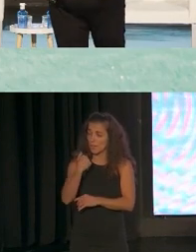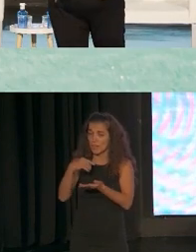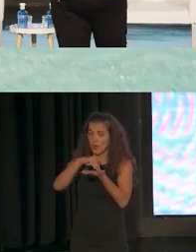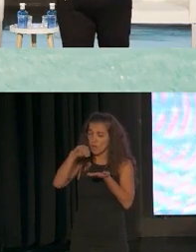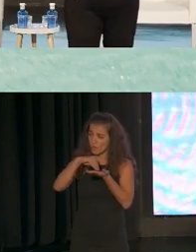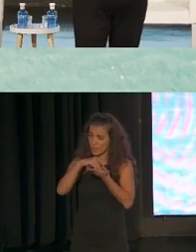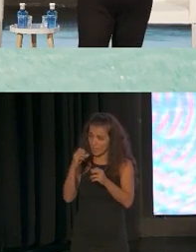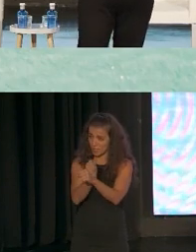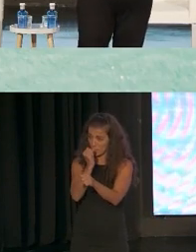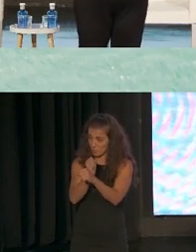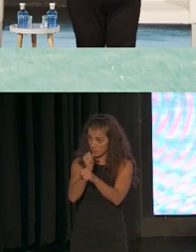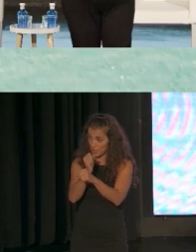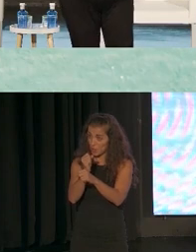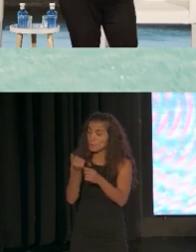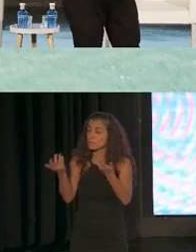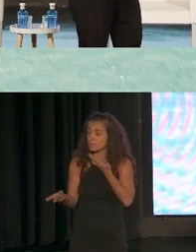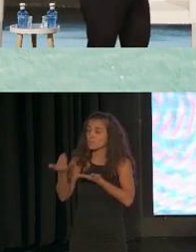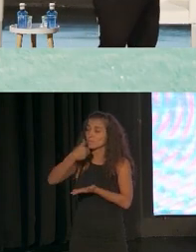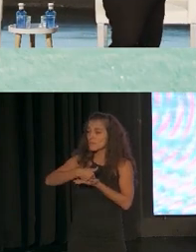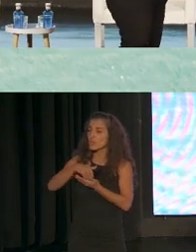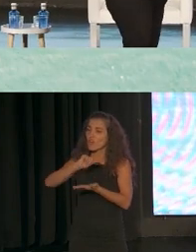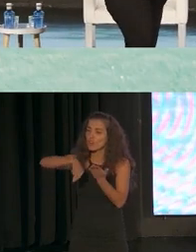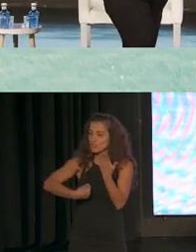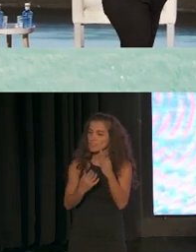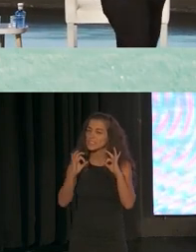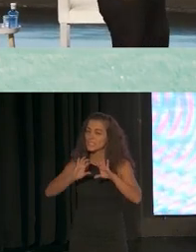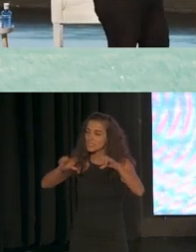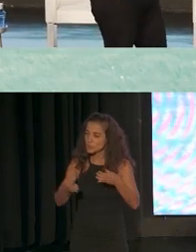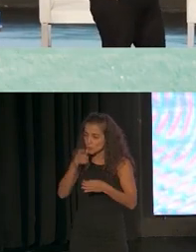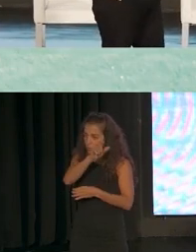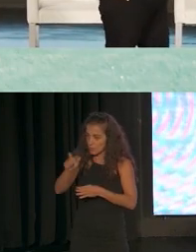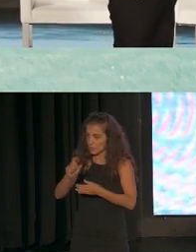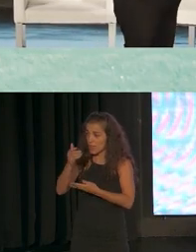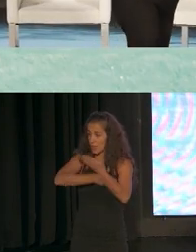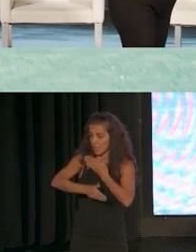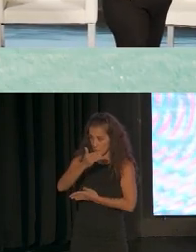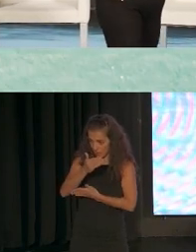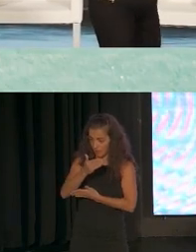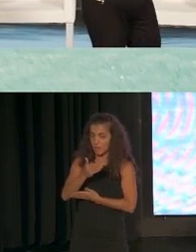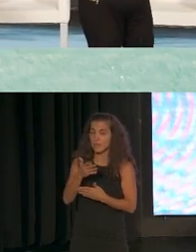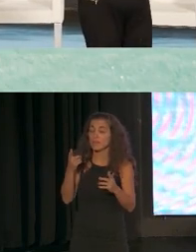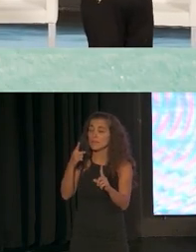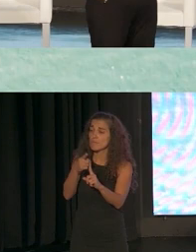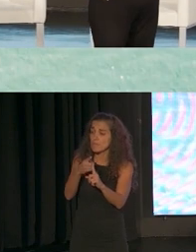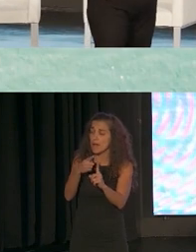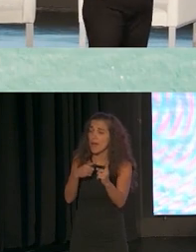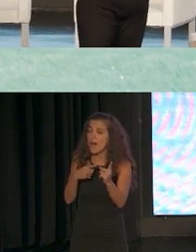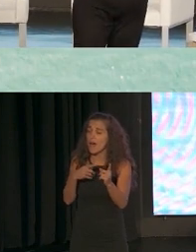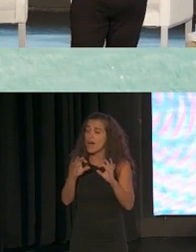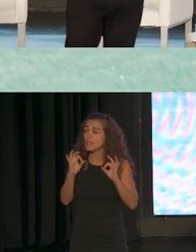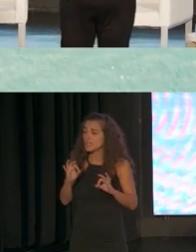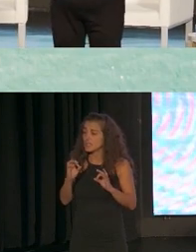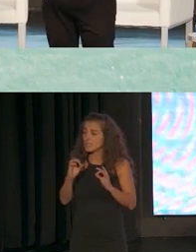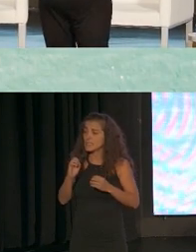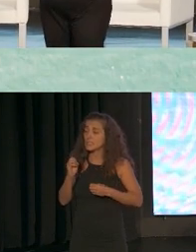empleo y nos pidieron contratar a un grupo de personas con discapacidad para que estuvieran en el archivo